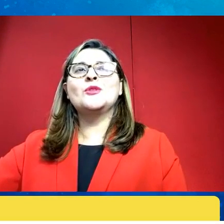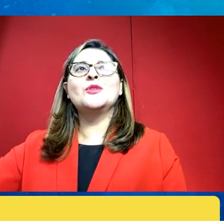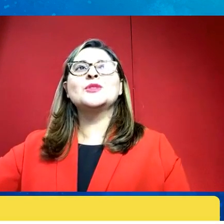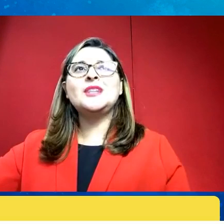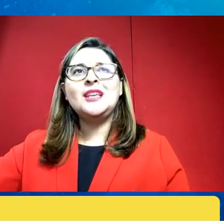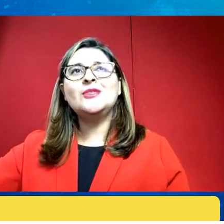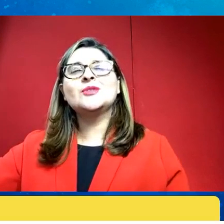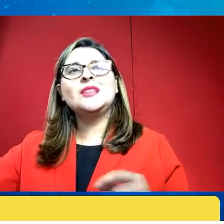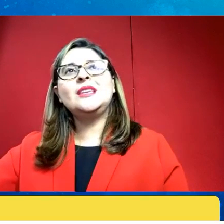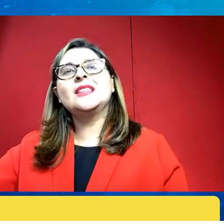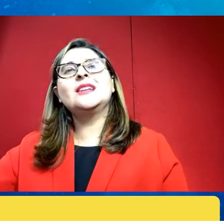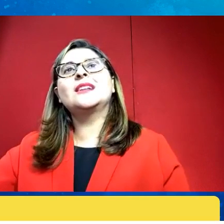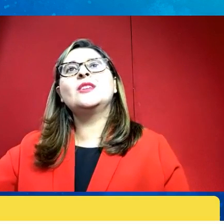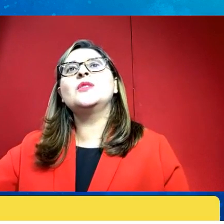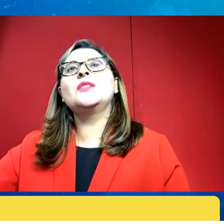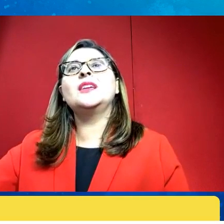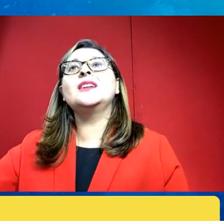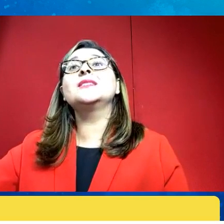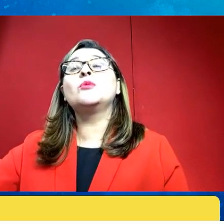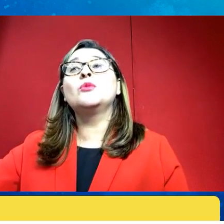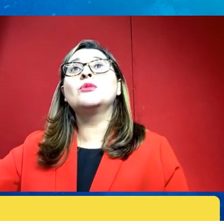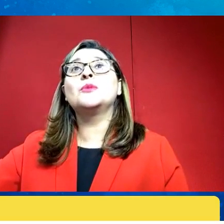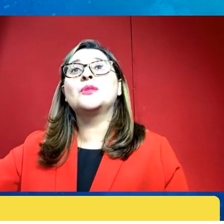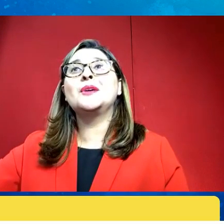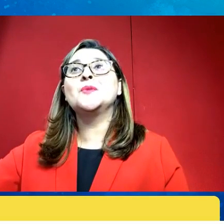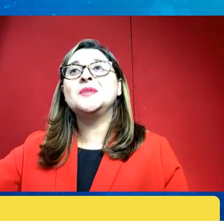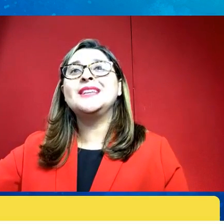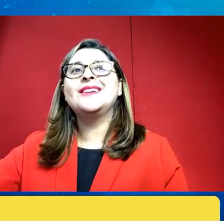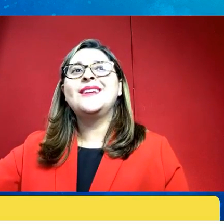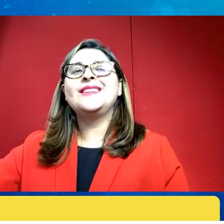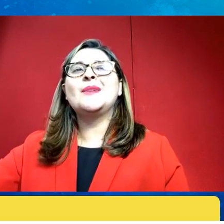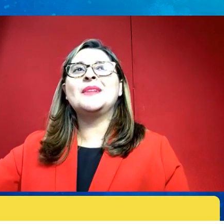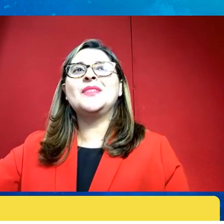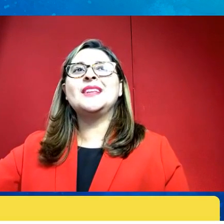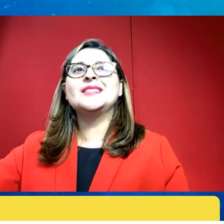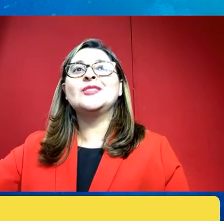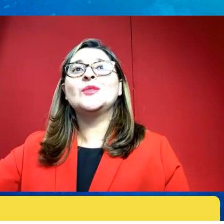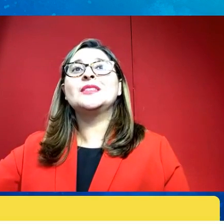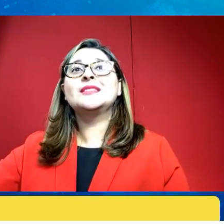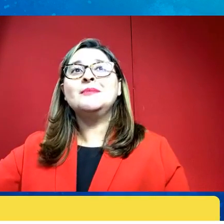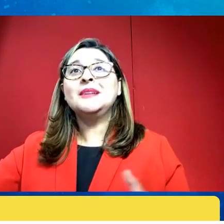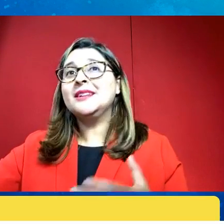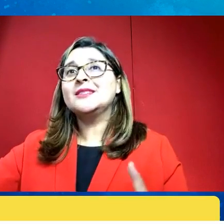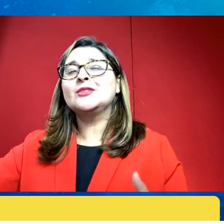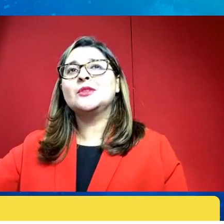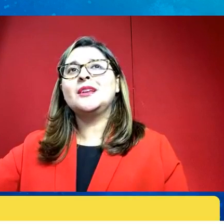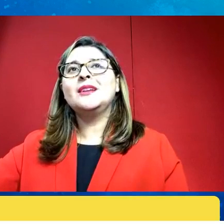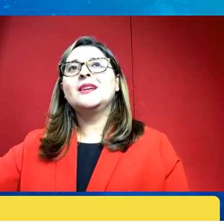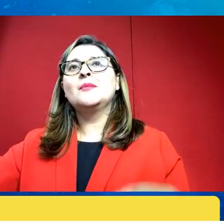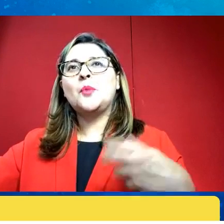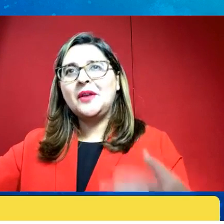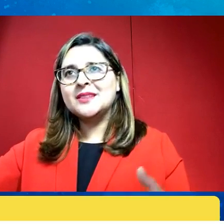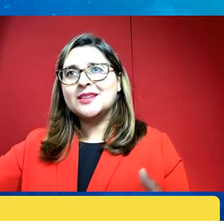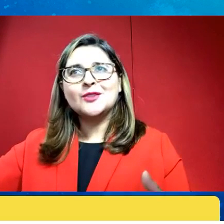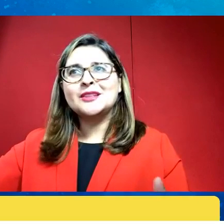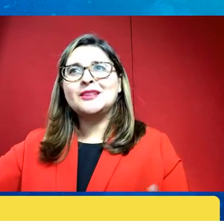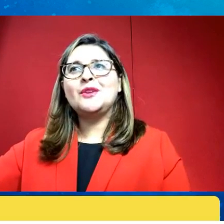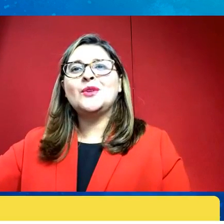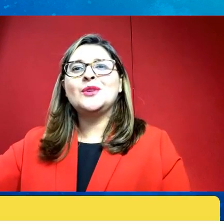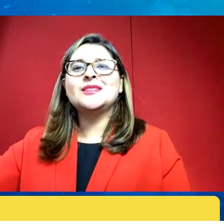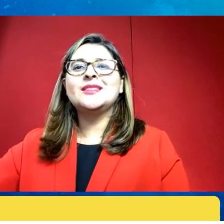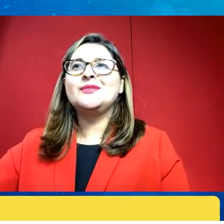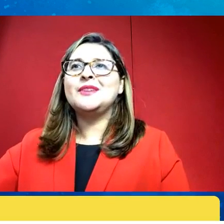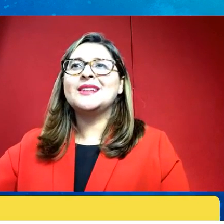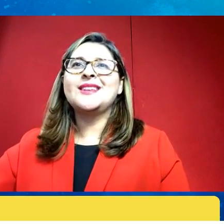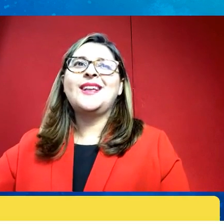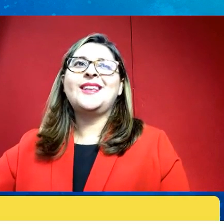sobre todo los niños y niñas de la región adquieran ese gusto por descubrir y aprender, haciendo de tal manera, ¿cierto?, que puedan ser los